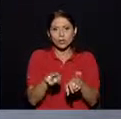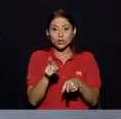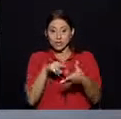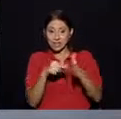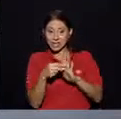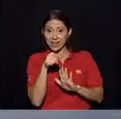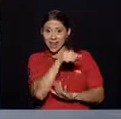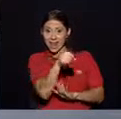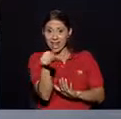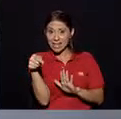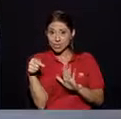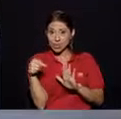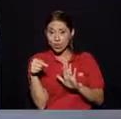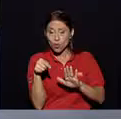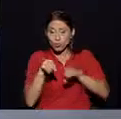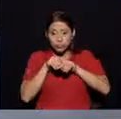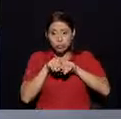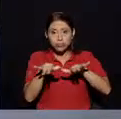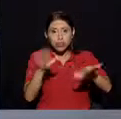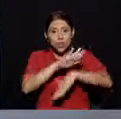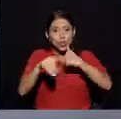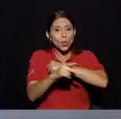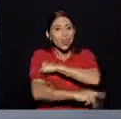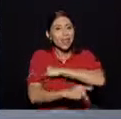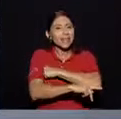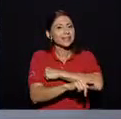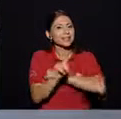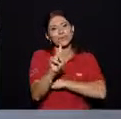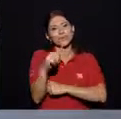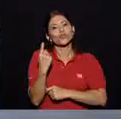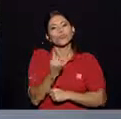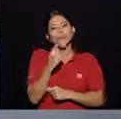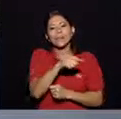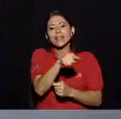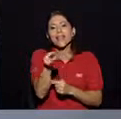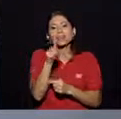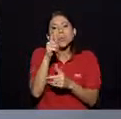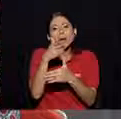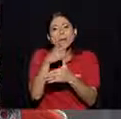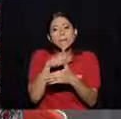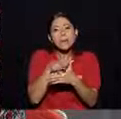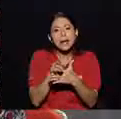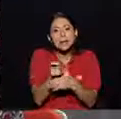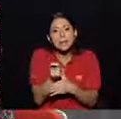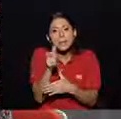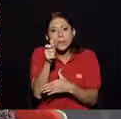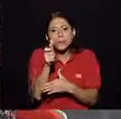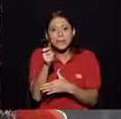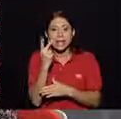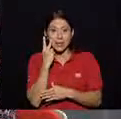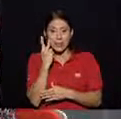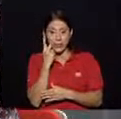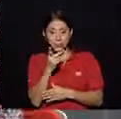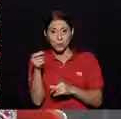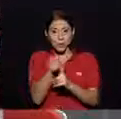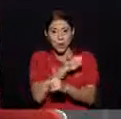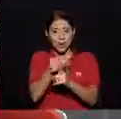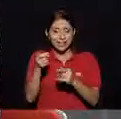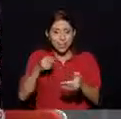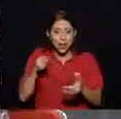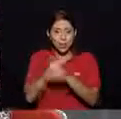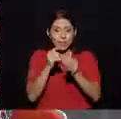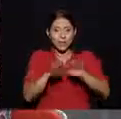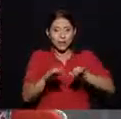eso es simplemente la punta del iceberg. Y máxime si consideramos que la violencia contra menores de edad es